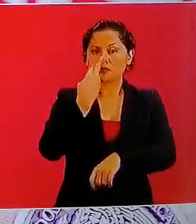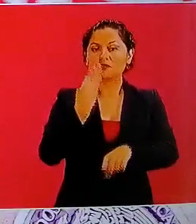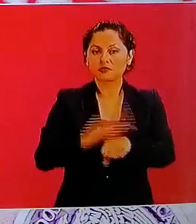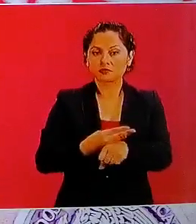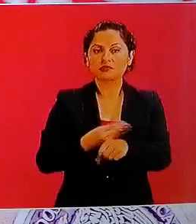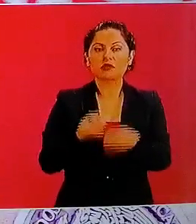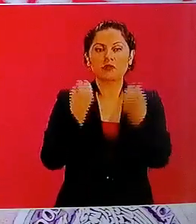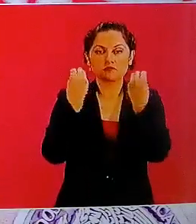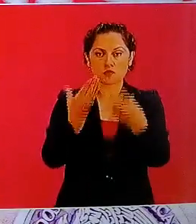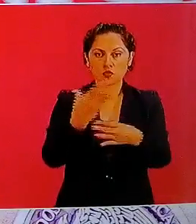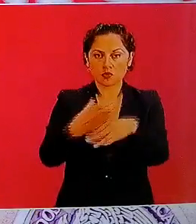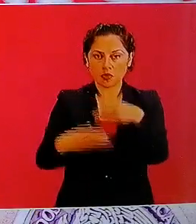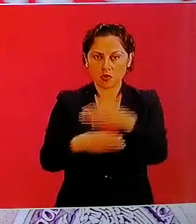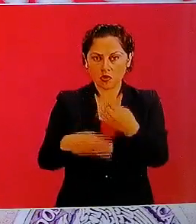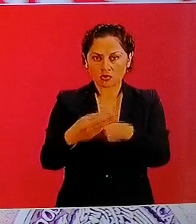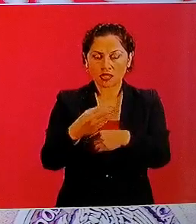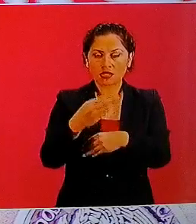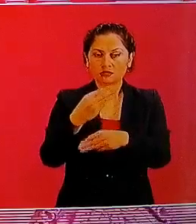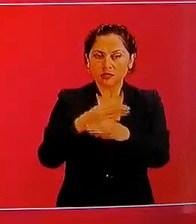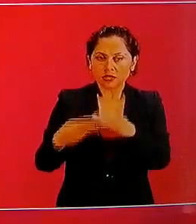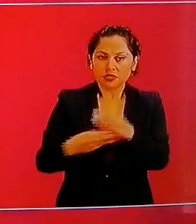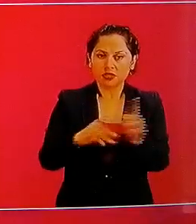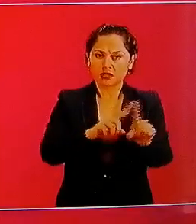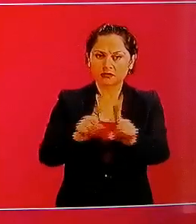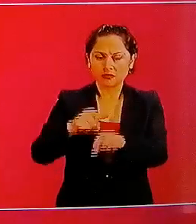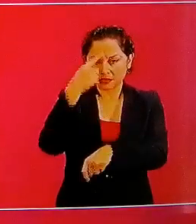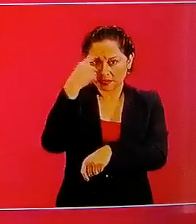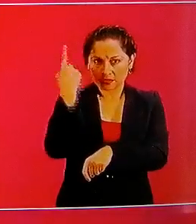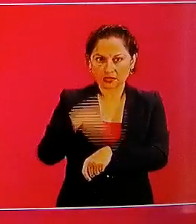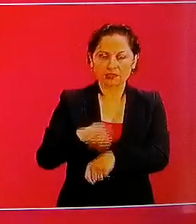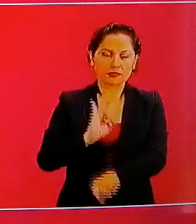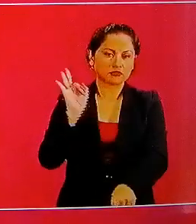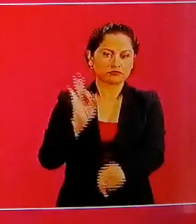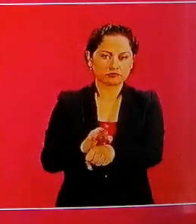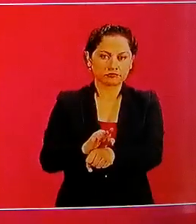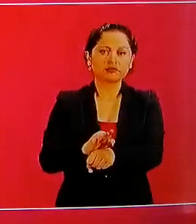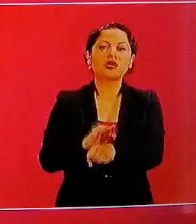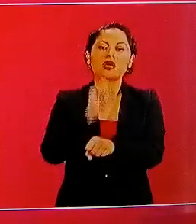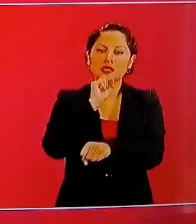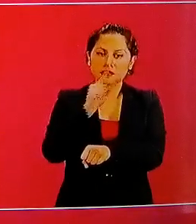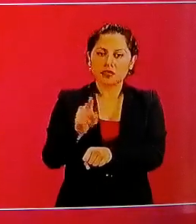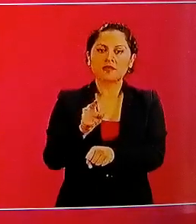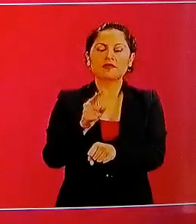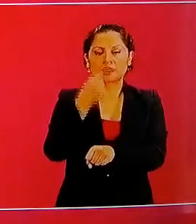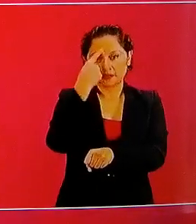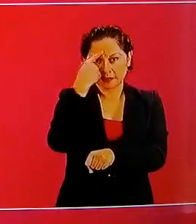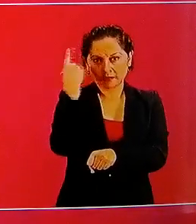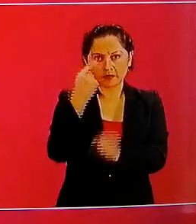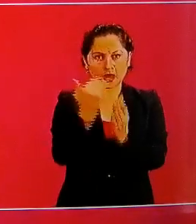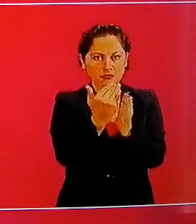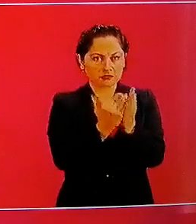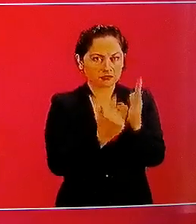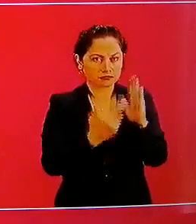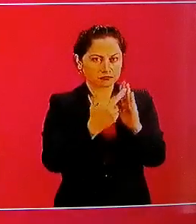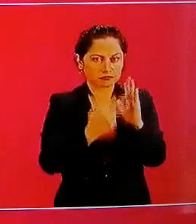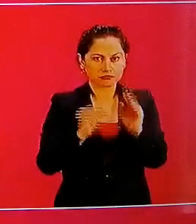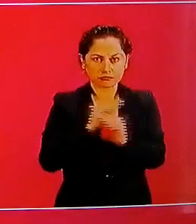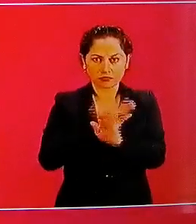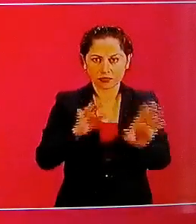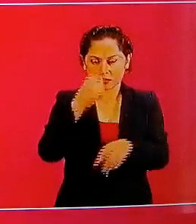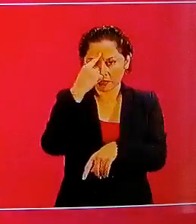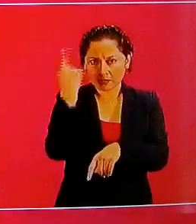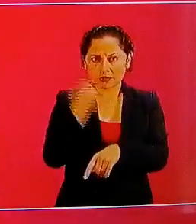de protección personal, que tengan todas las condiciones, los protocolos de ingreso, de egreso de